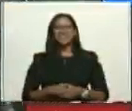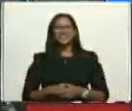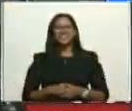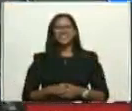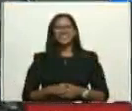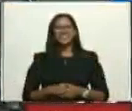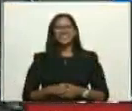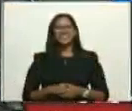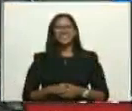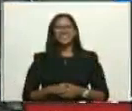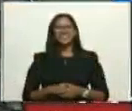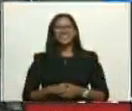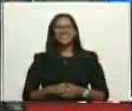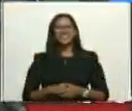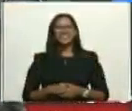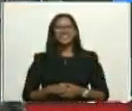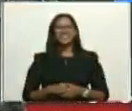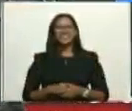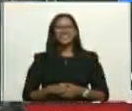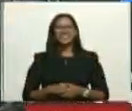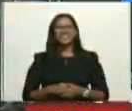Mucho gusto, dale mucho gusto.